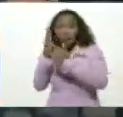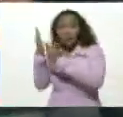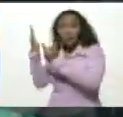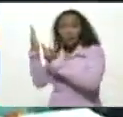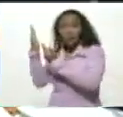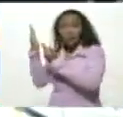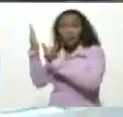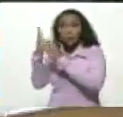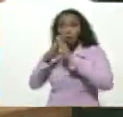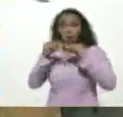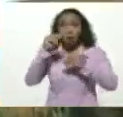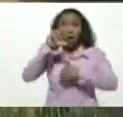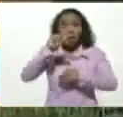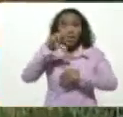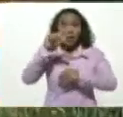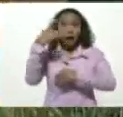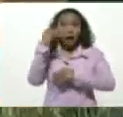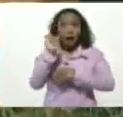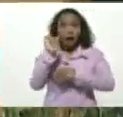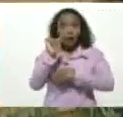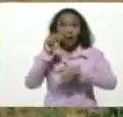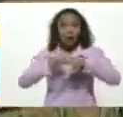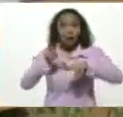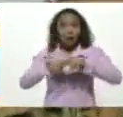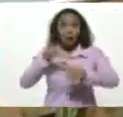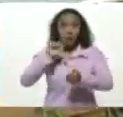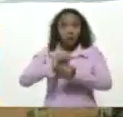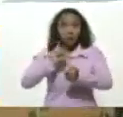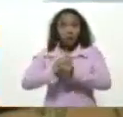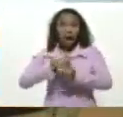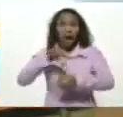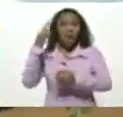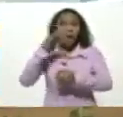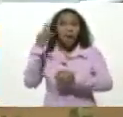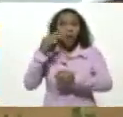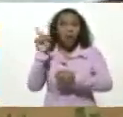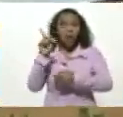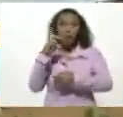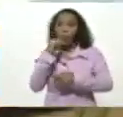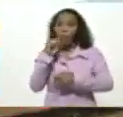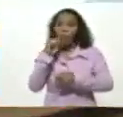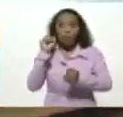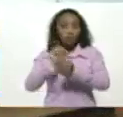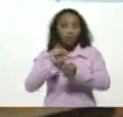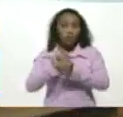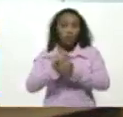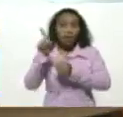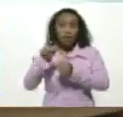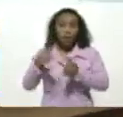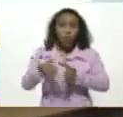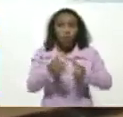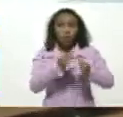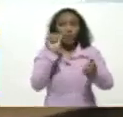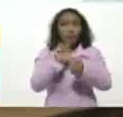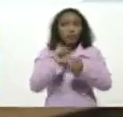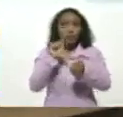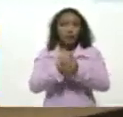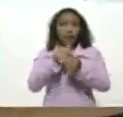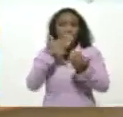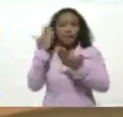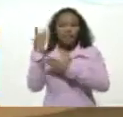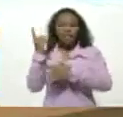todo lo que está en gris tiene concreto. Lo que está en amarillo no tiene concreto, es la vialidad que no tiene concreto. ¿En qué parte